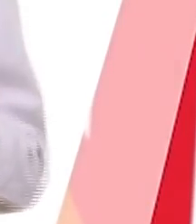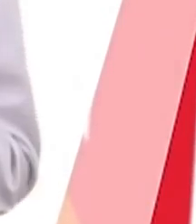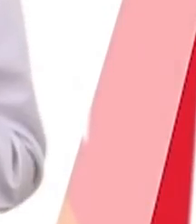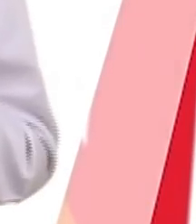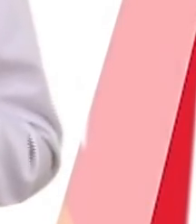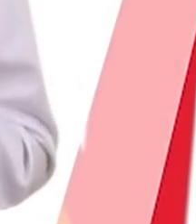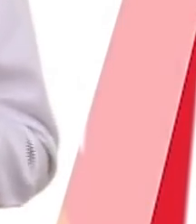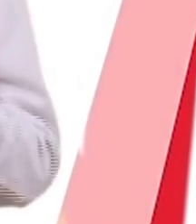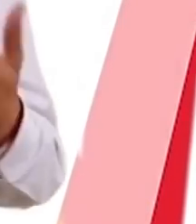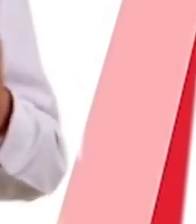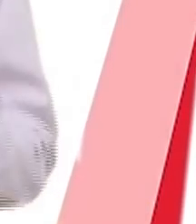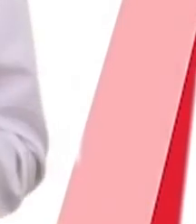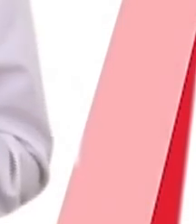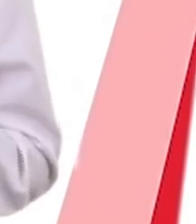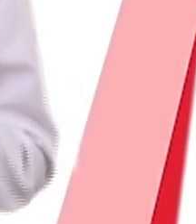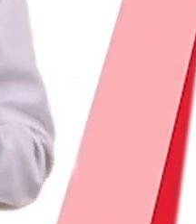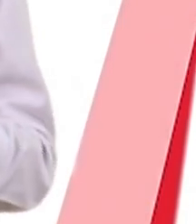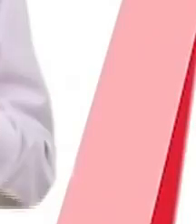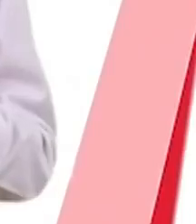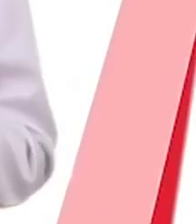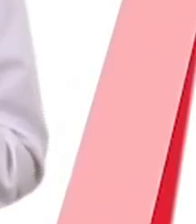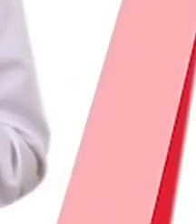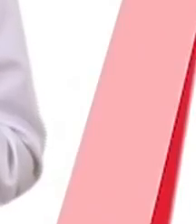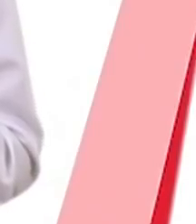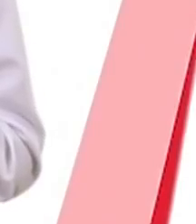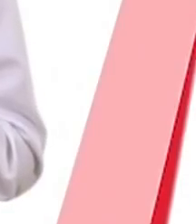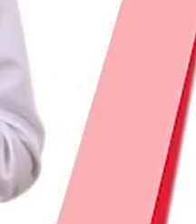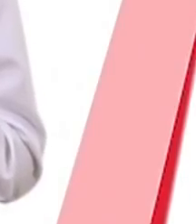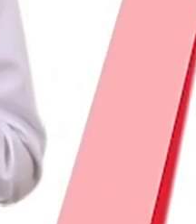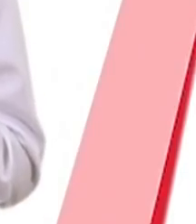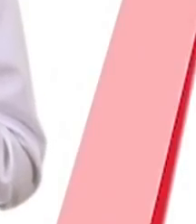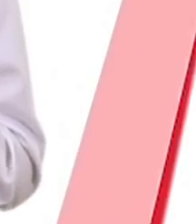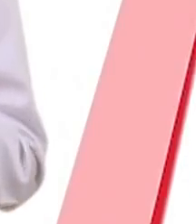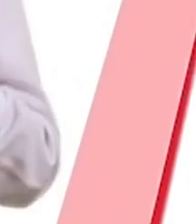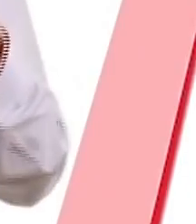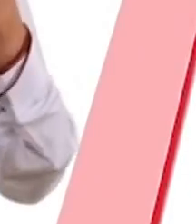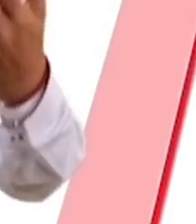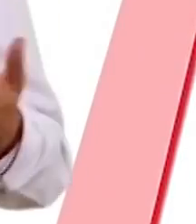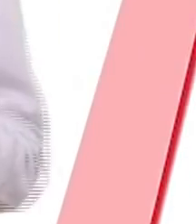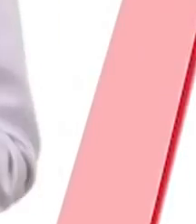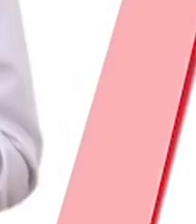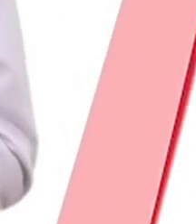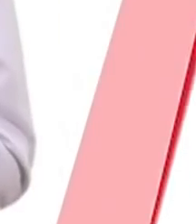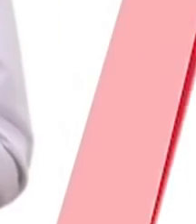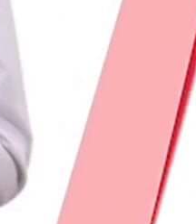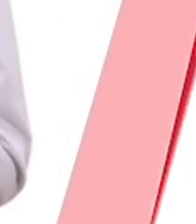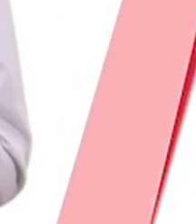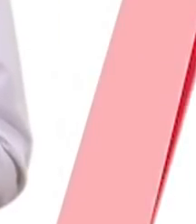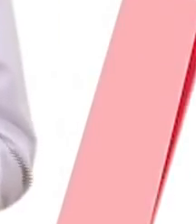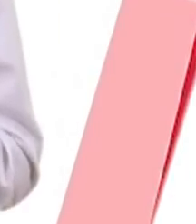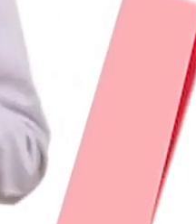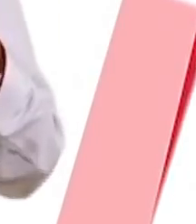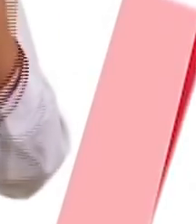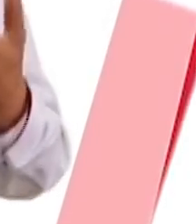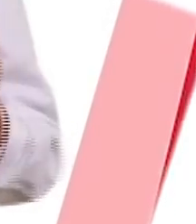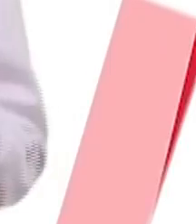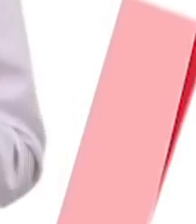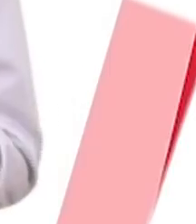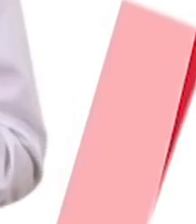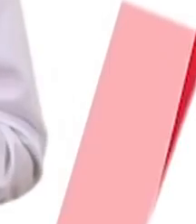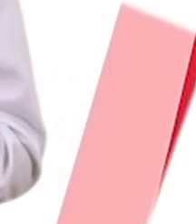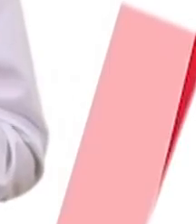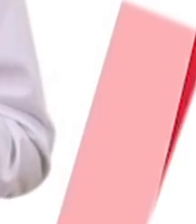Hola, les invito a ver Buena Vida, el programa para las personas adultas mayores que les ayudará a mejorar su calidad de vida por